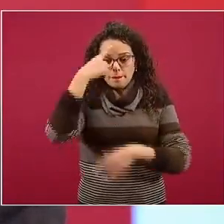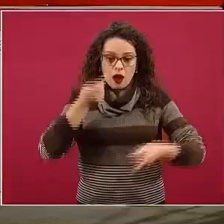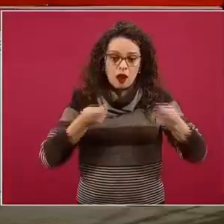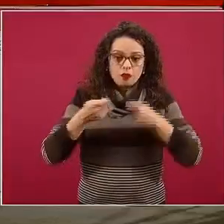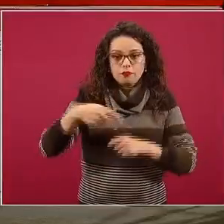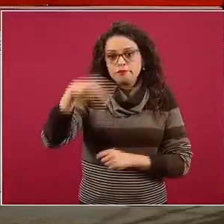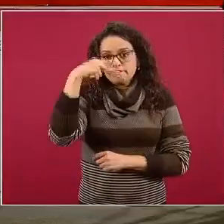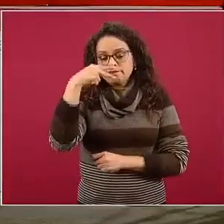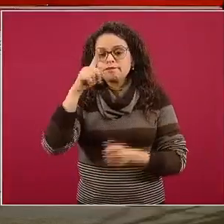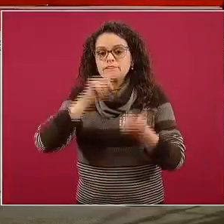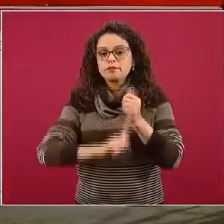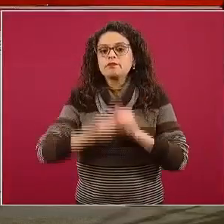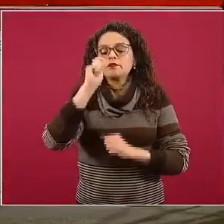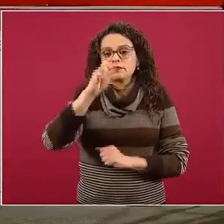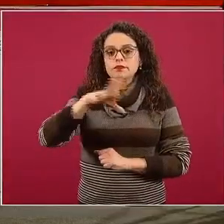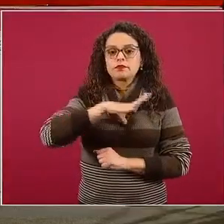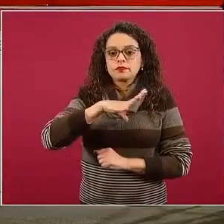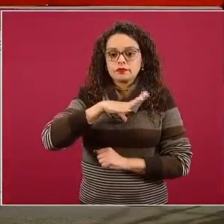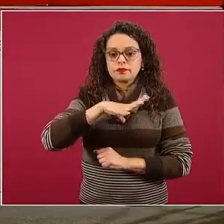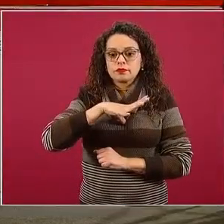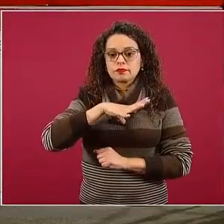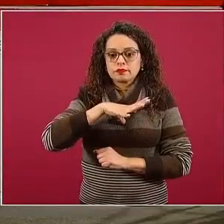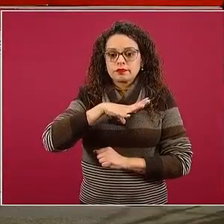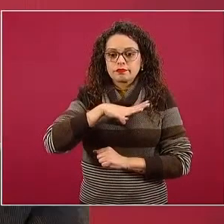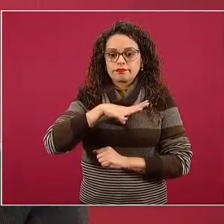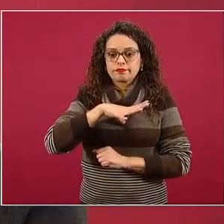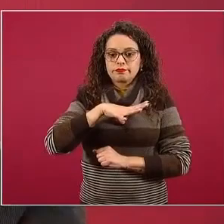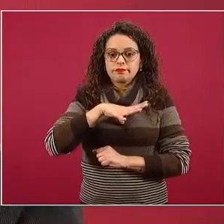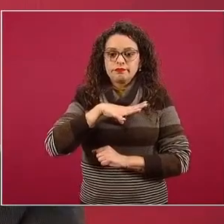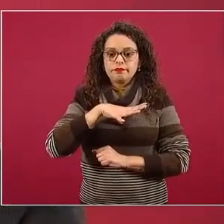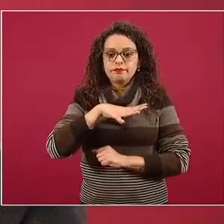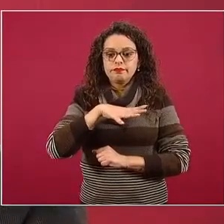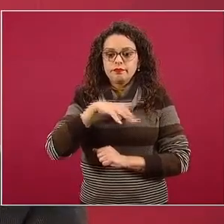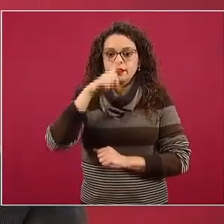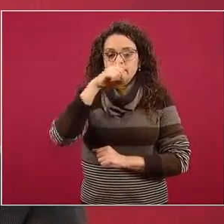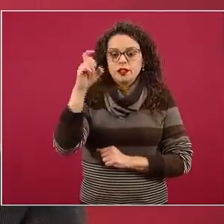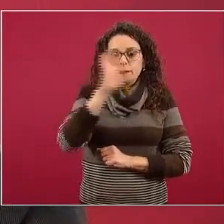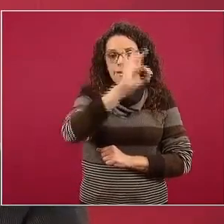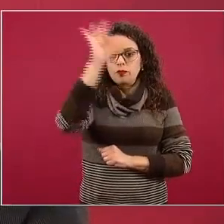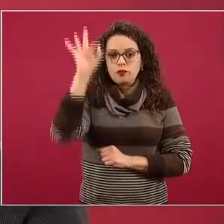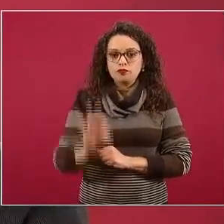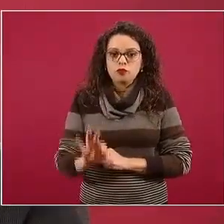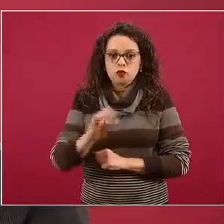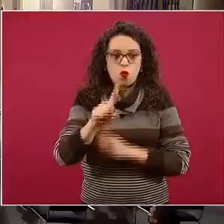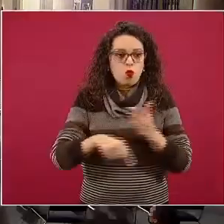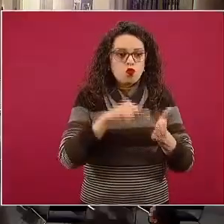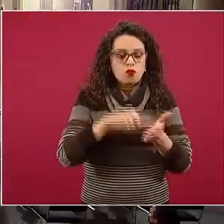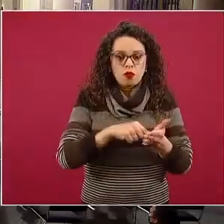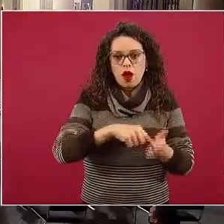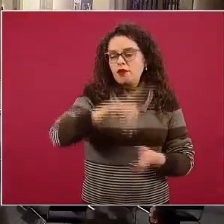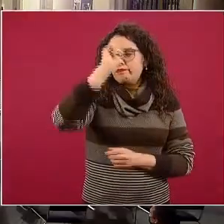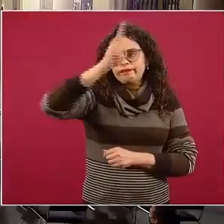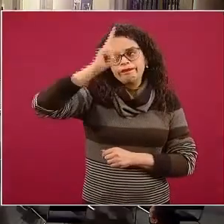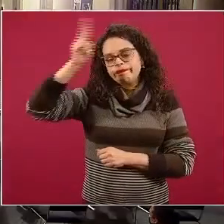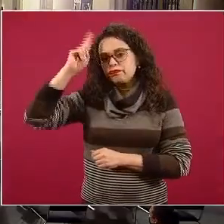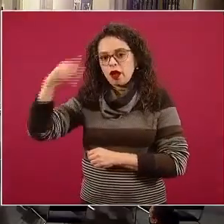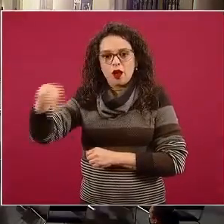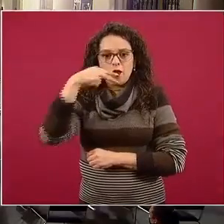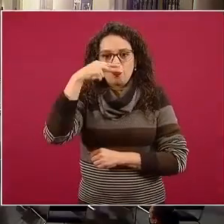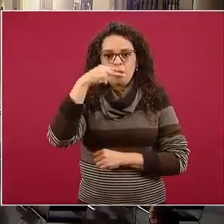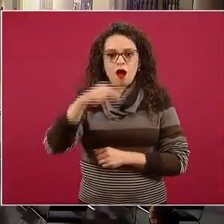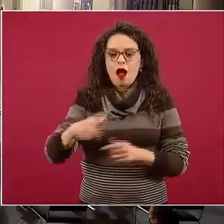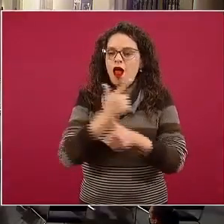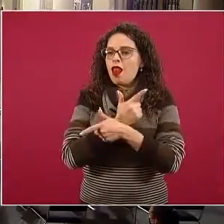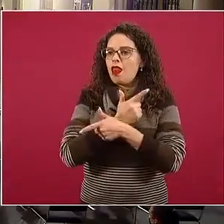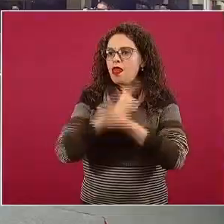el marco jurídico que permita establecer, insisto, 100% los espacios públicos libres de tabaco.